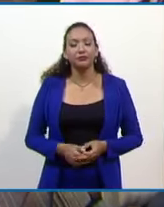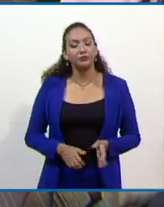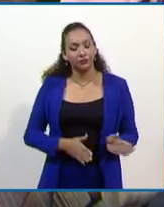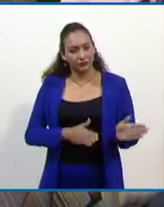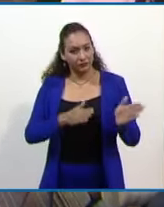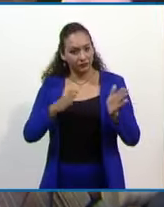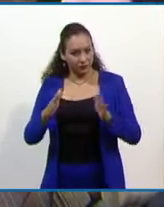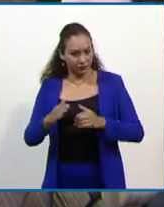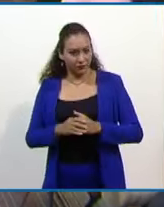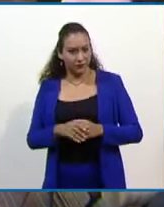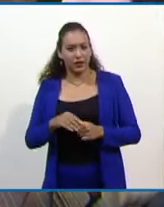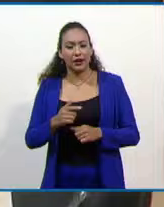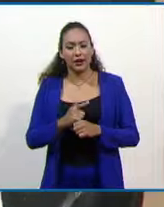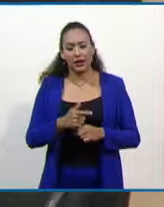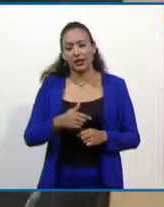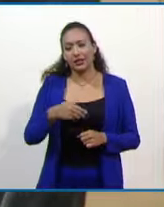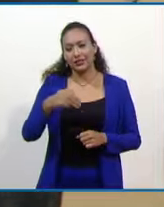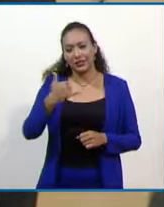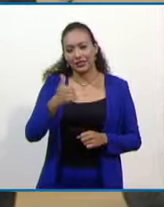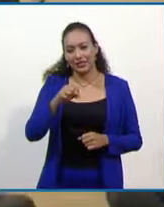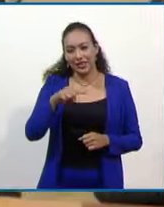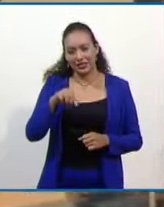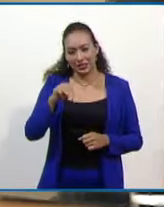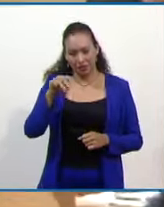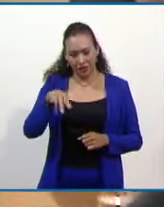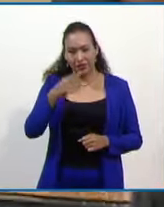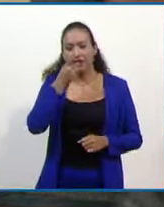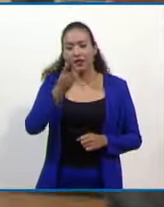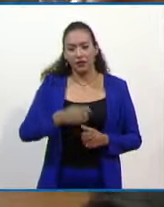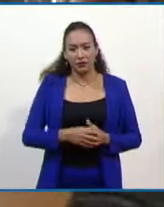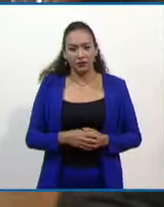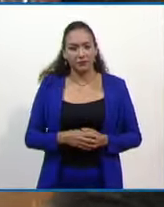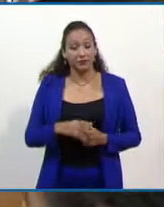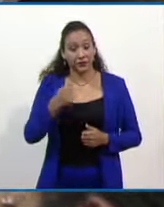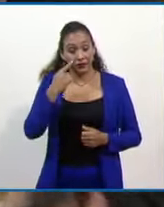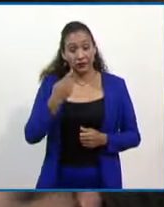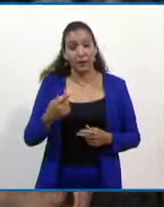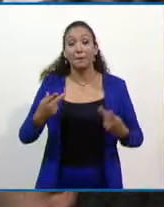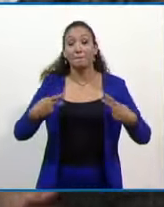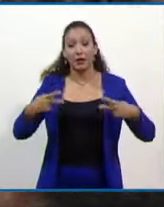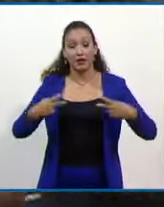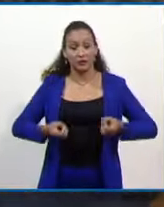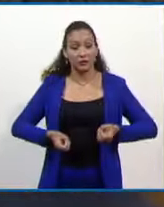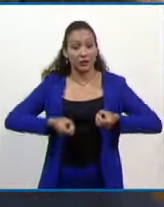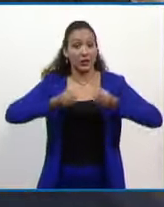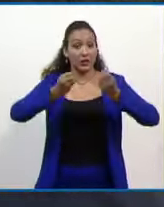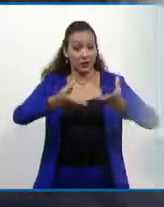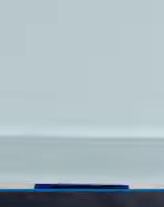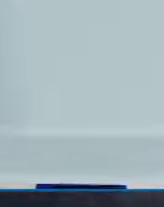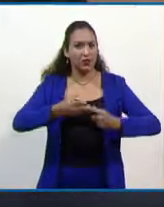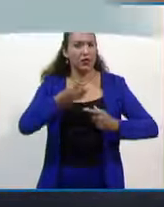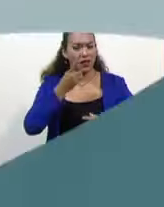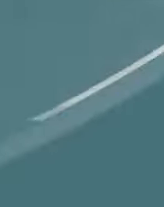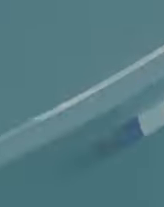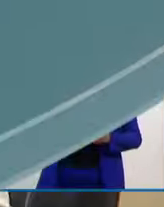se pronunció a favor de la iniciativa que dijo es un mandato del pueblo expresado en las urnas.